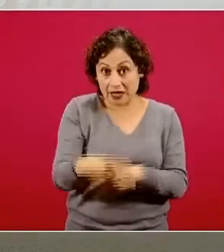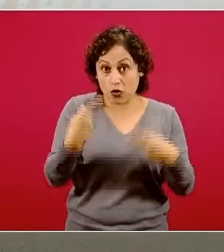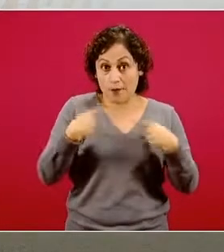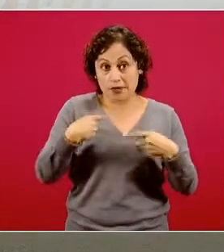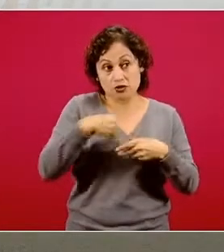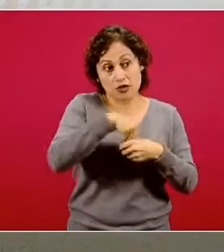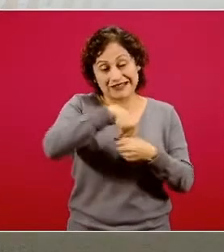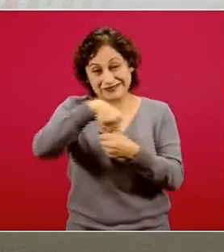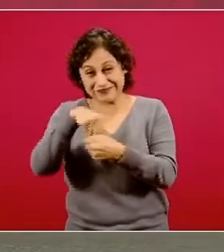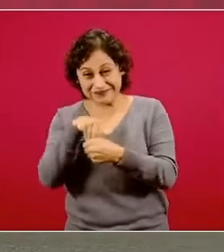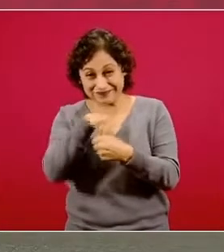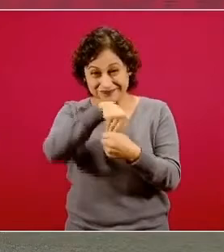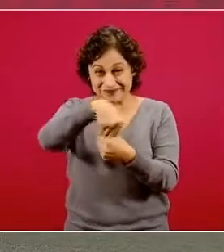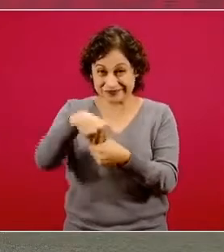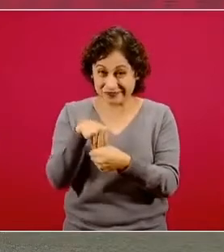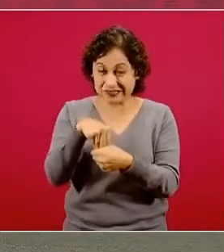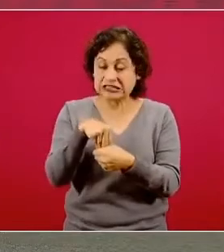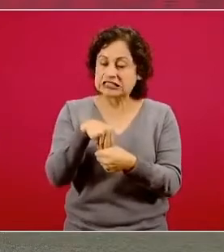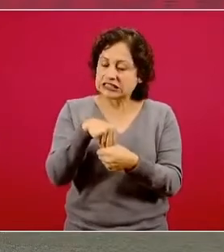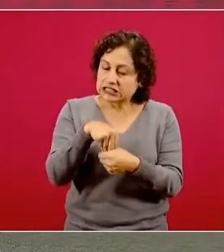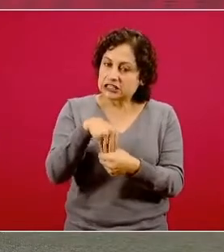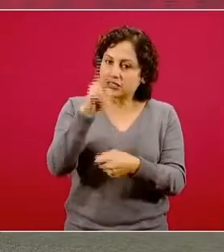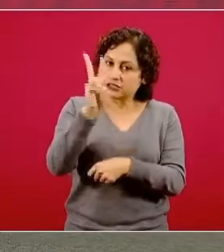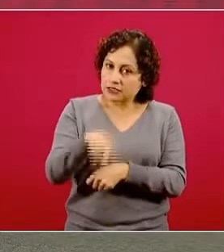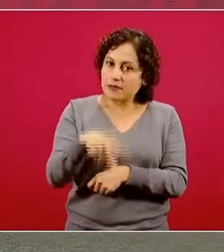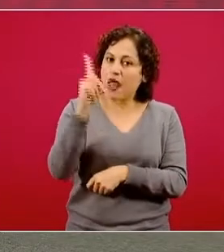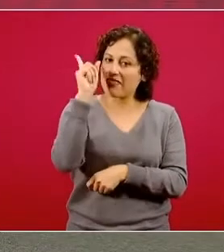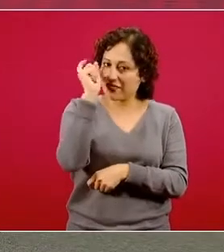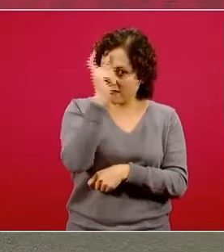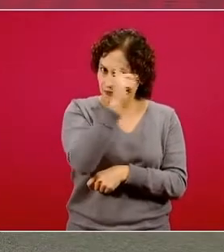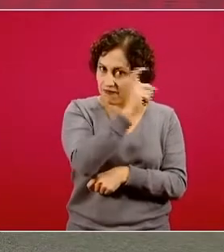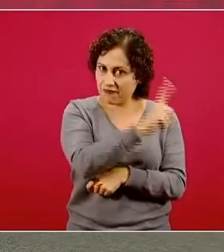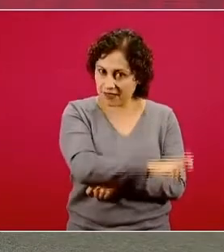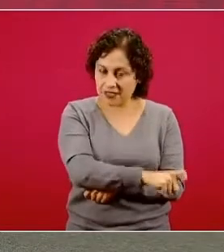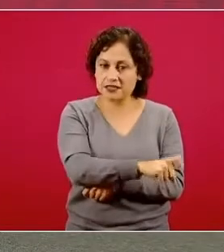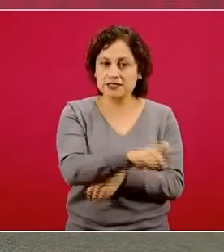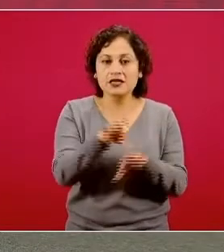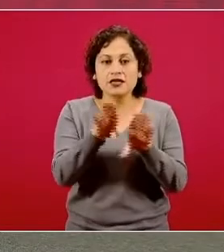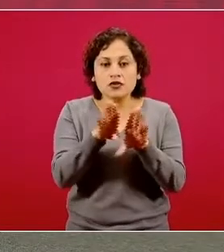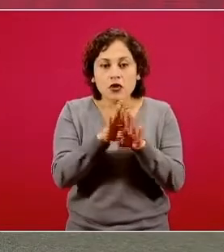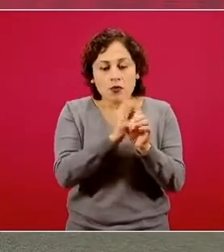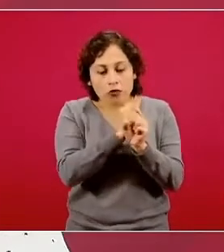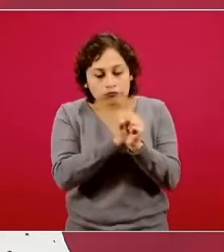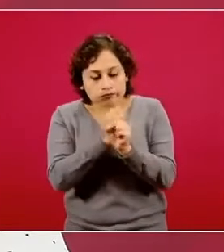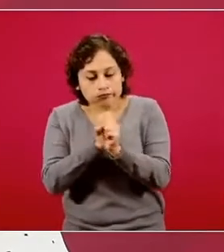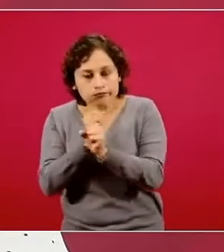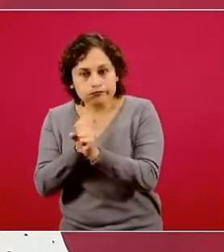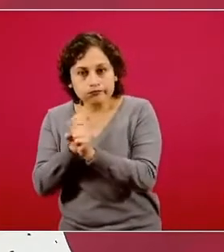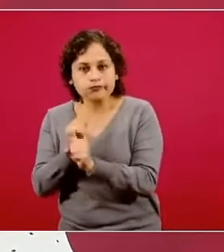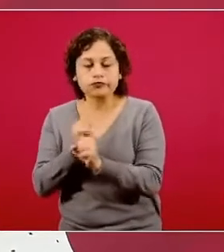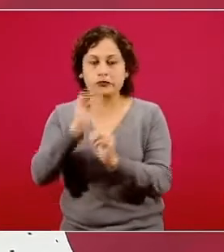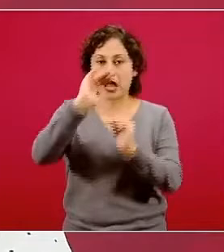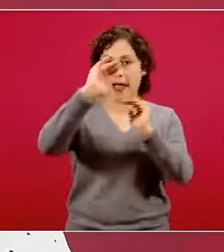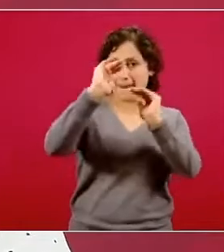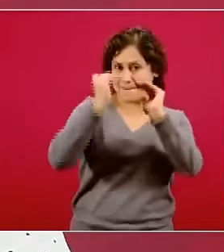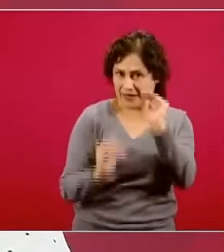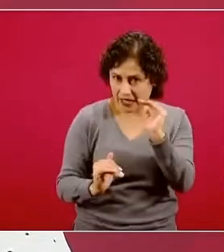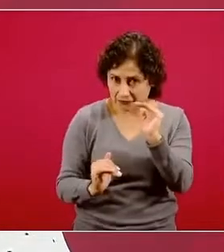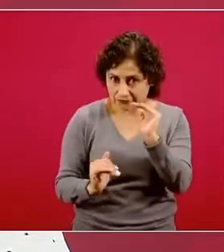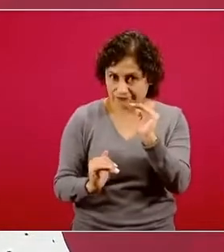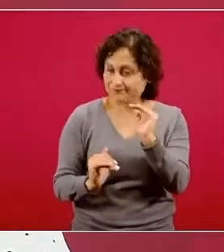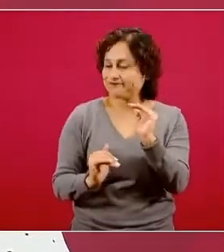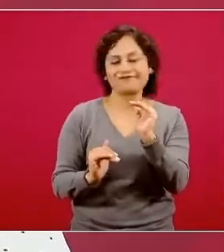ha sido más difícil mantener la velocidad de disminución en